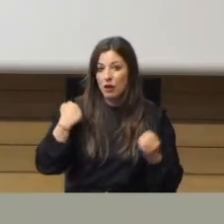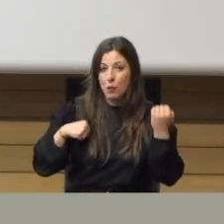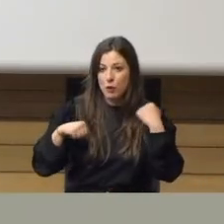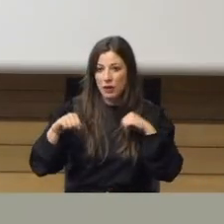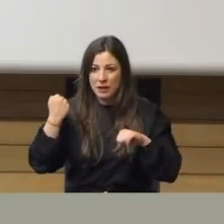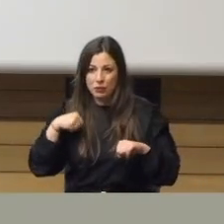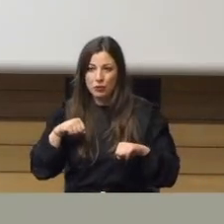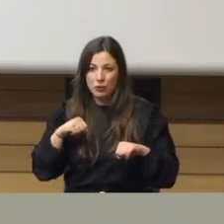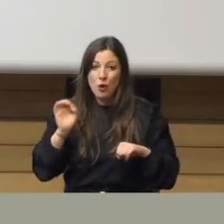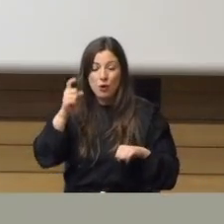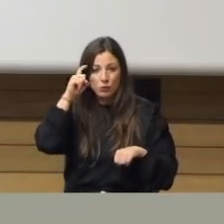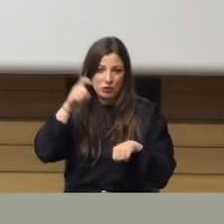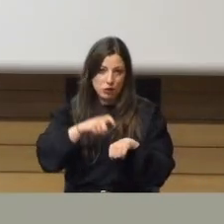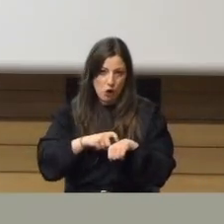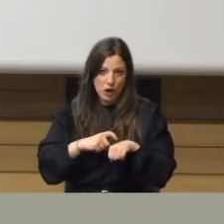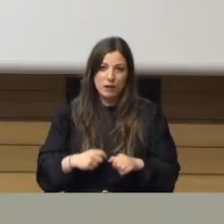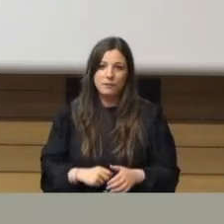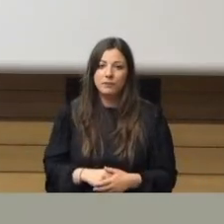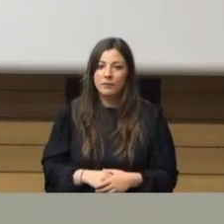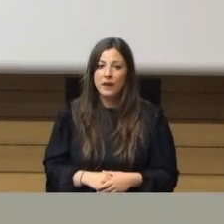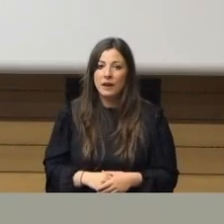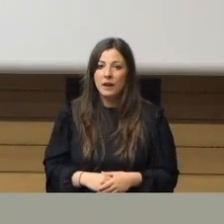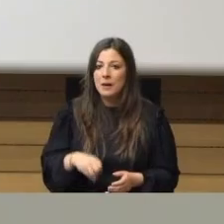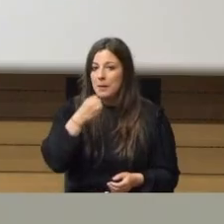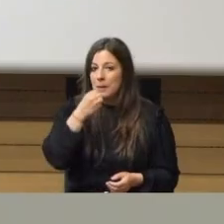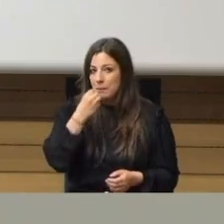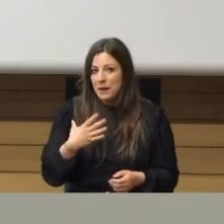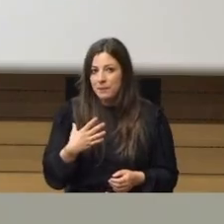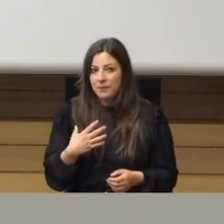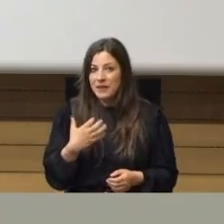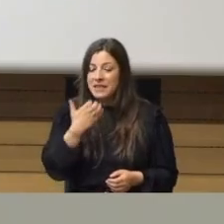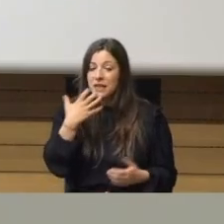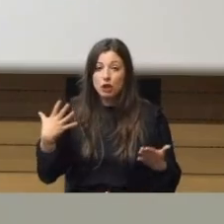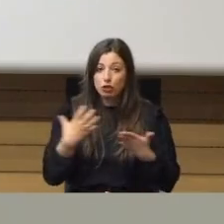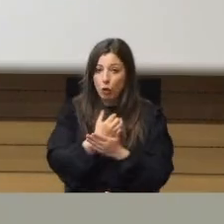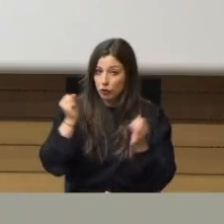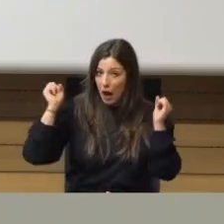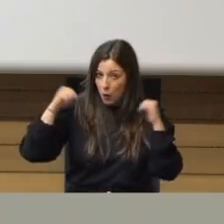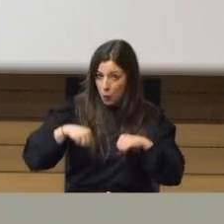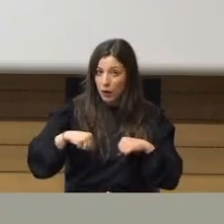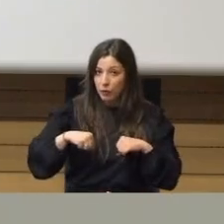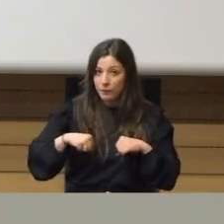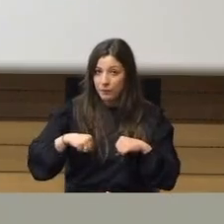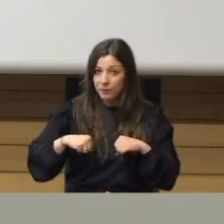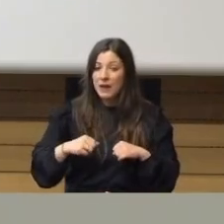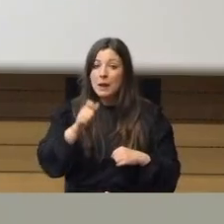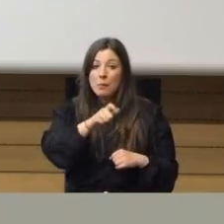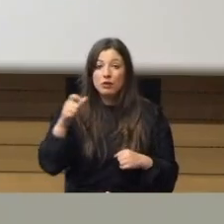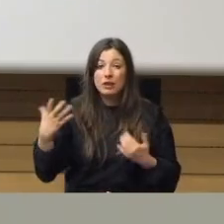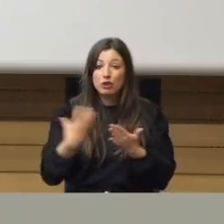la psicológica. Bien, pues si todos estamos más o menos de acuerdo de que no todos los